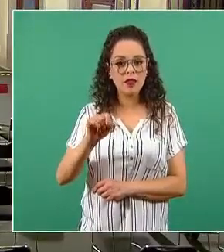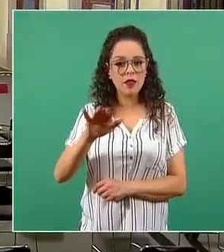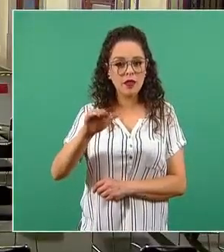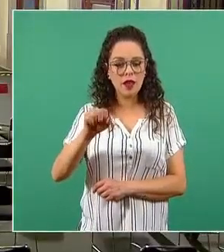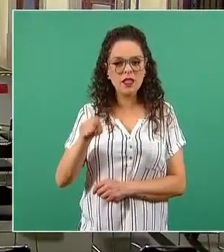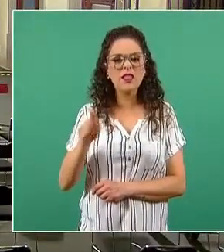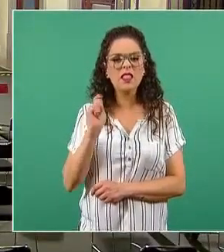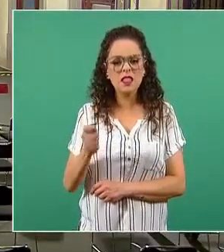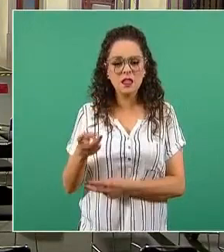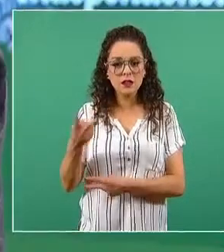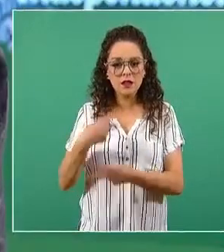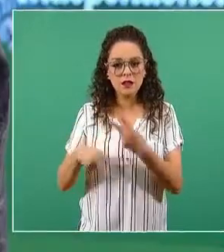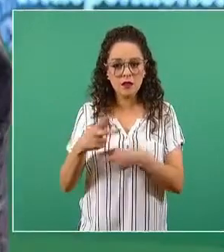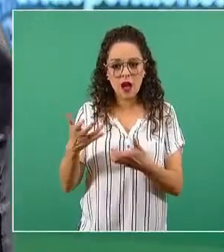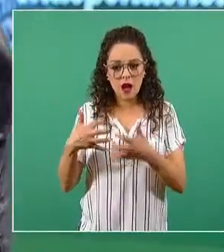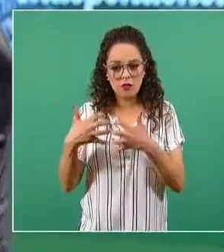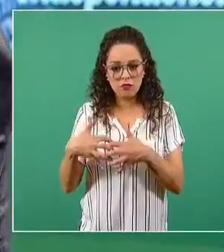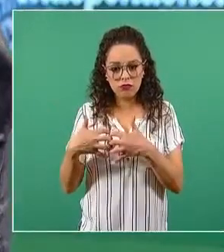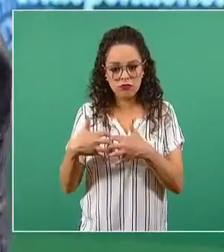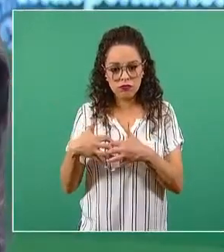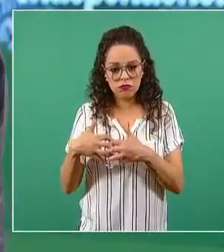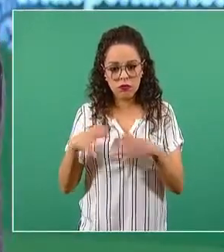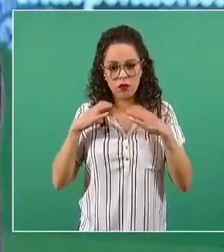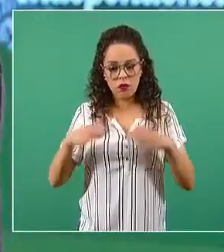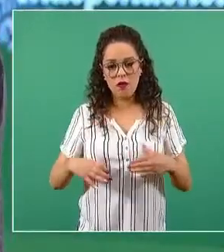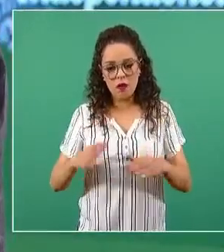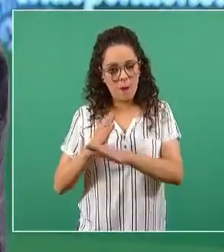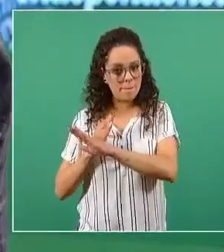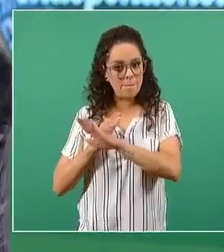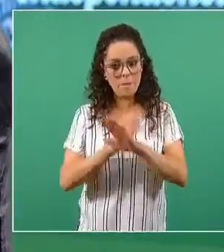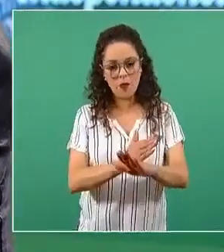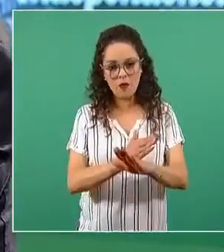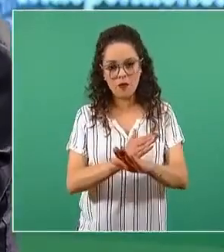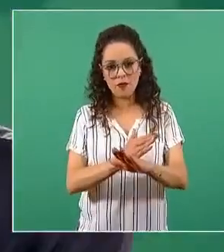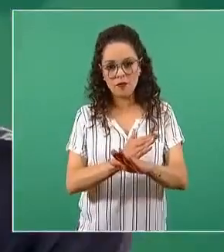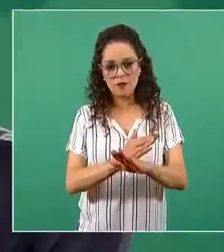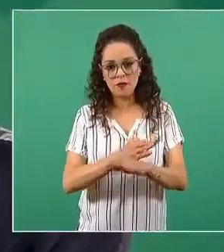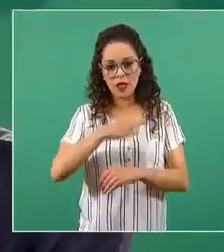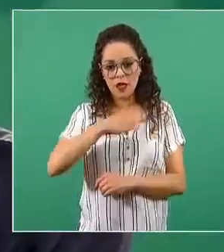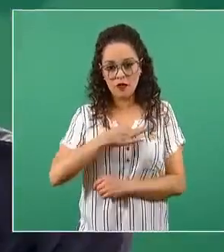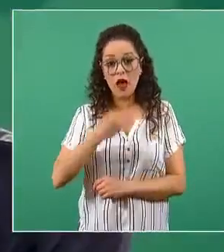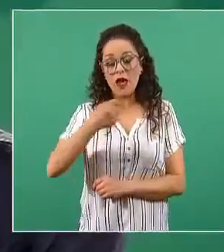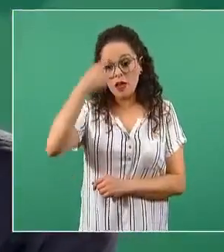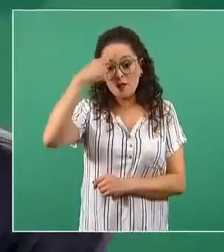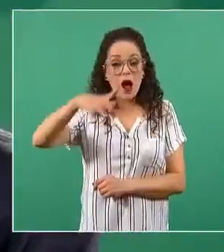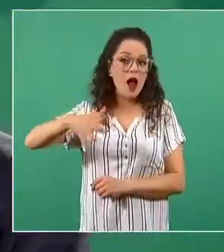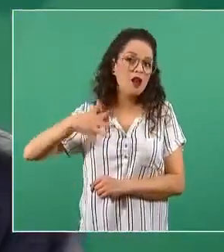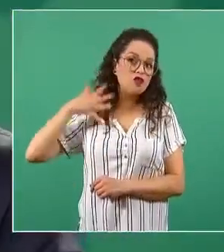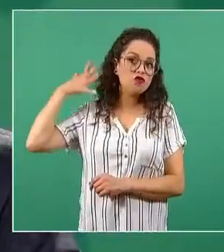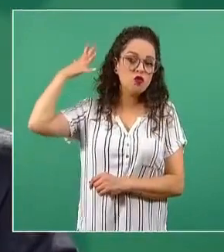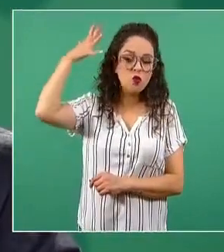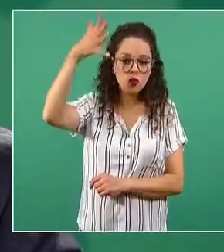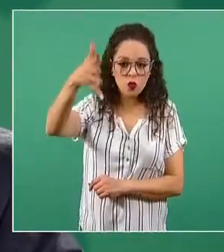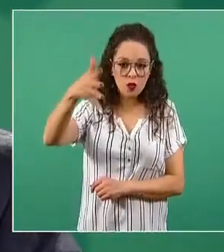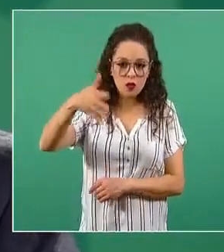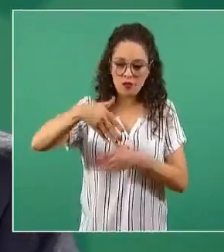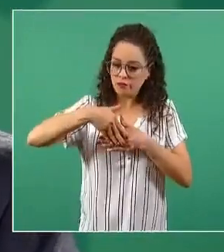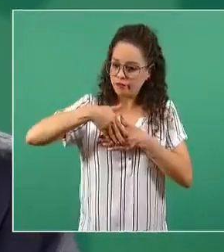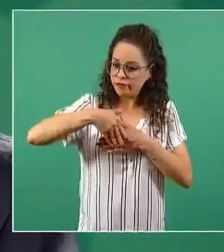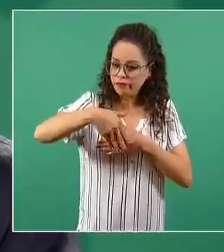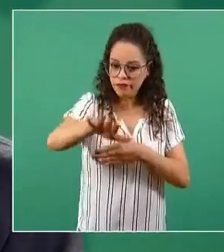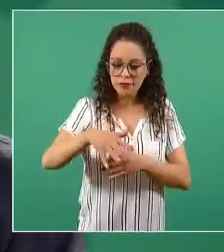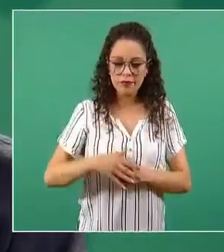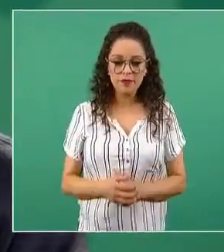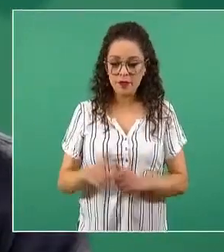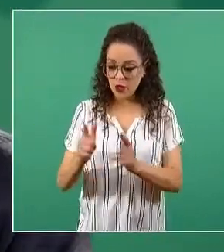estarán fabricando anticuerpos en ese momento en respuesta a la infección y en el futuro. Y hay un grupo específico